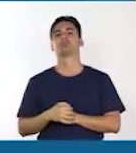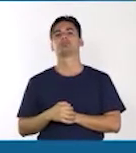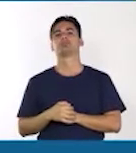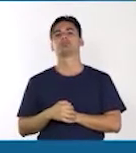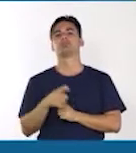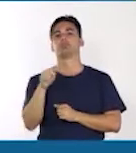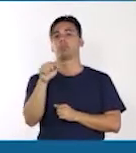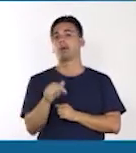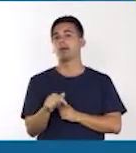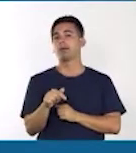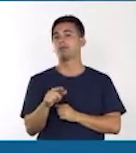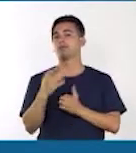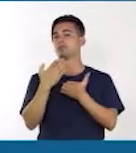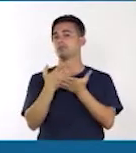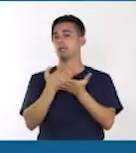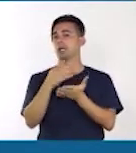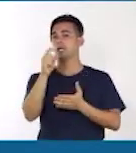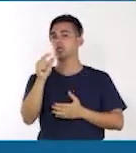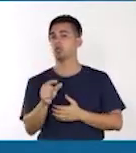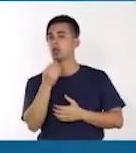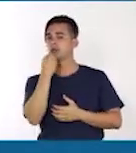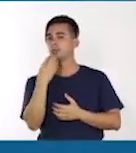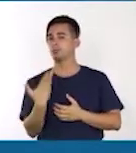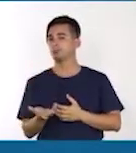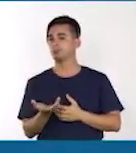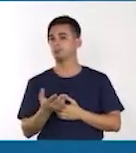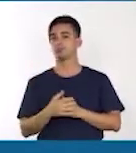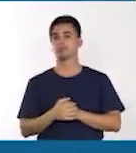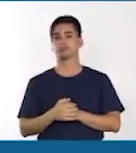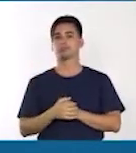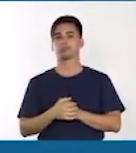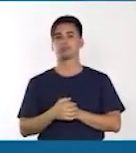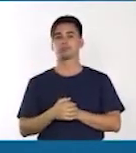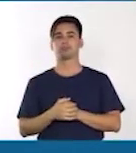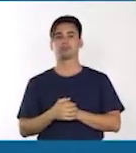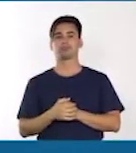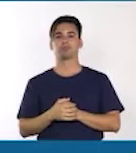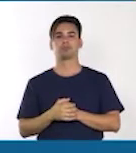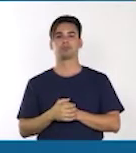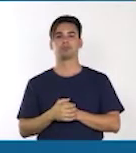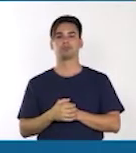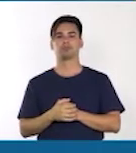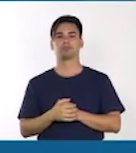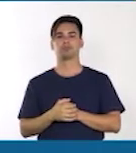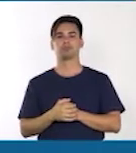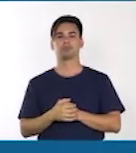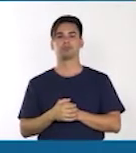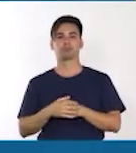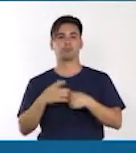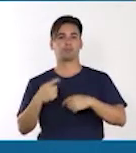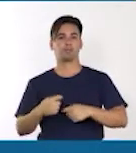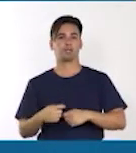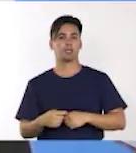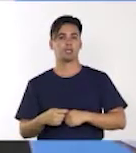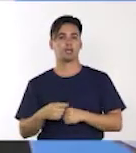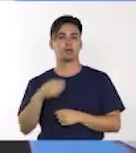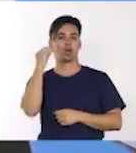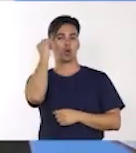Allí los estudiantes deben ser capaces de aplicar todo este